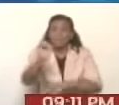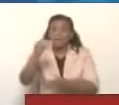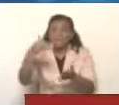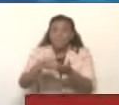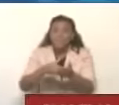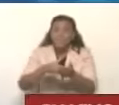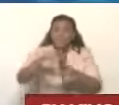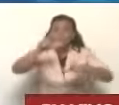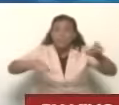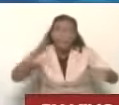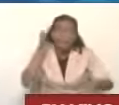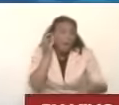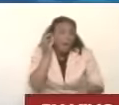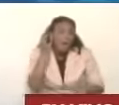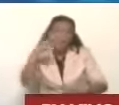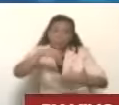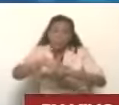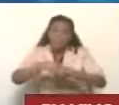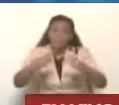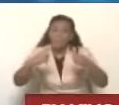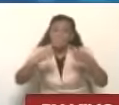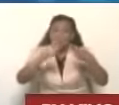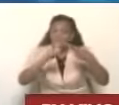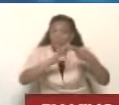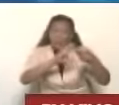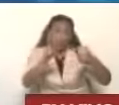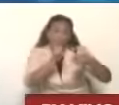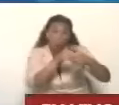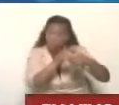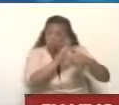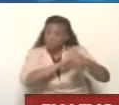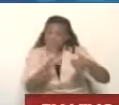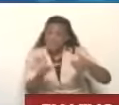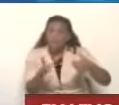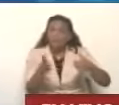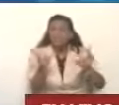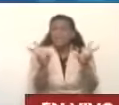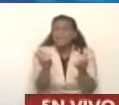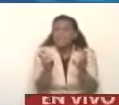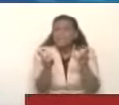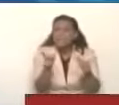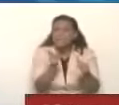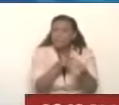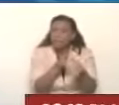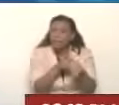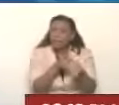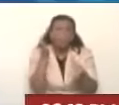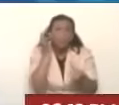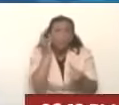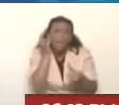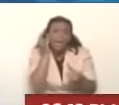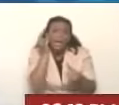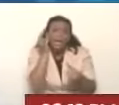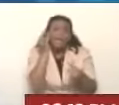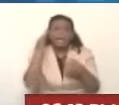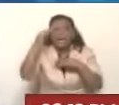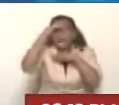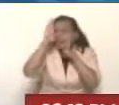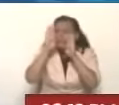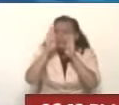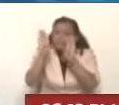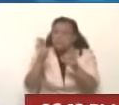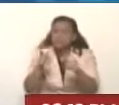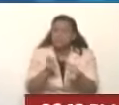1.199.390 mujeres ya atendidas con el vértice 1. Aquí estamos hablando, presidente, de mujeres gestantes atendidas,